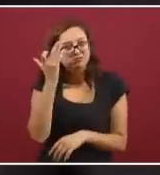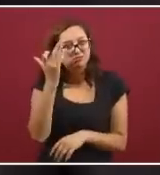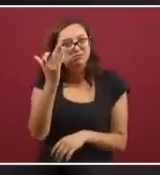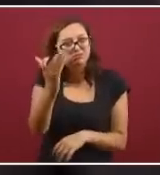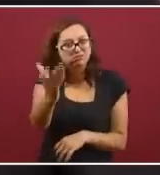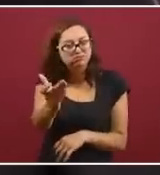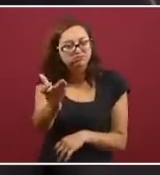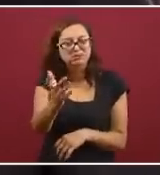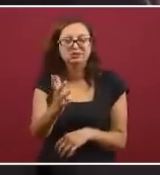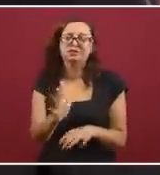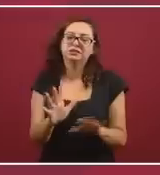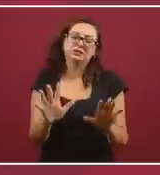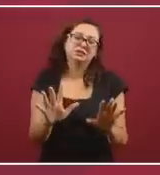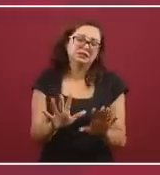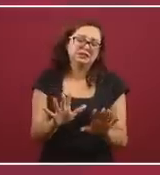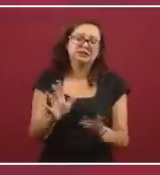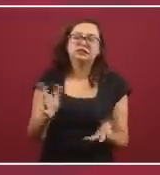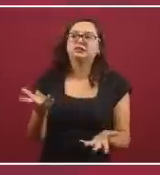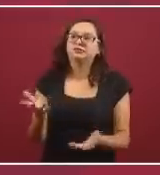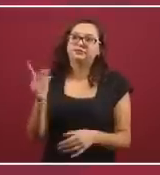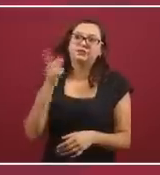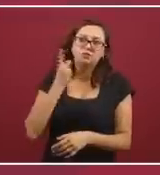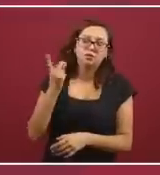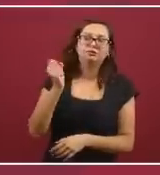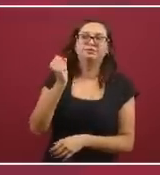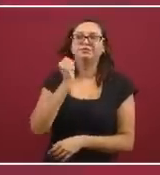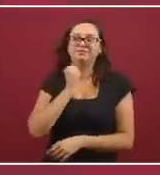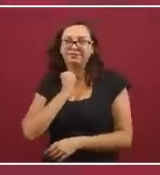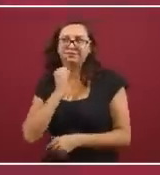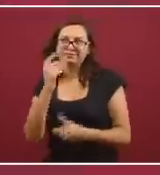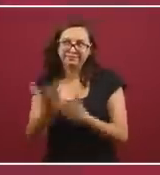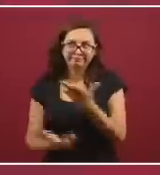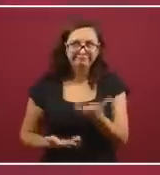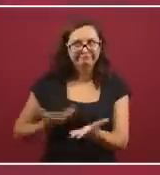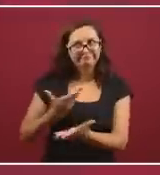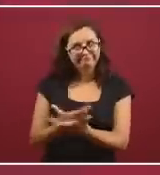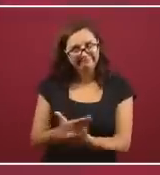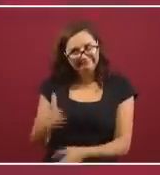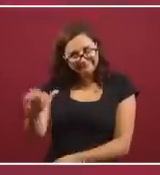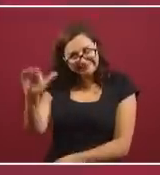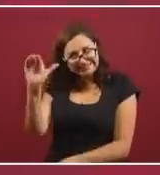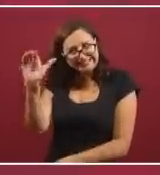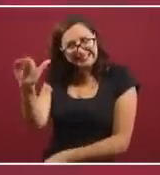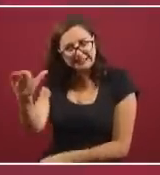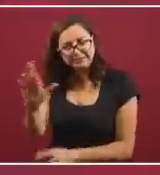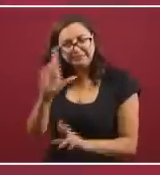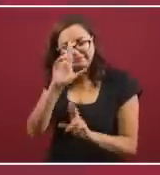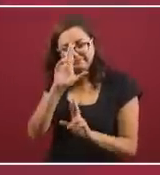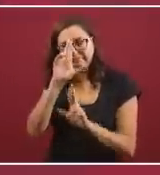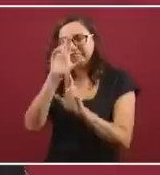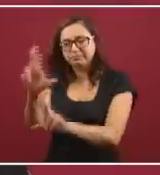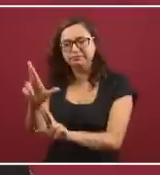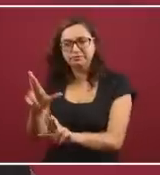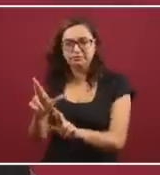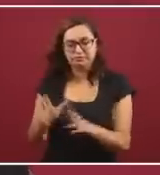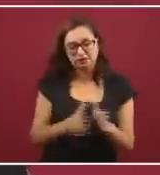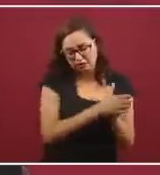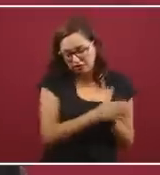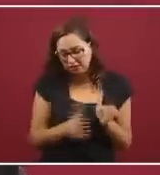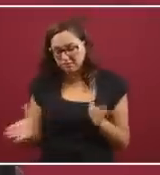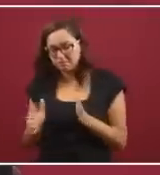se habló con ellos manera respetuosa para cortar los tiempos